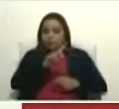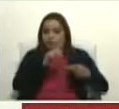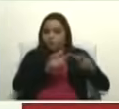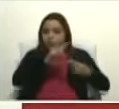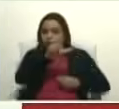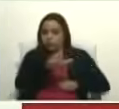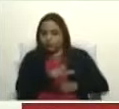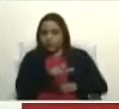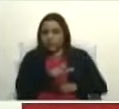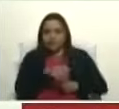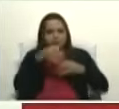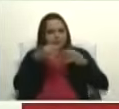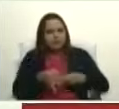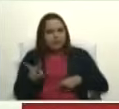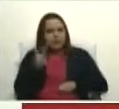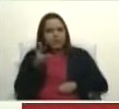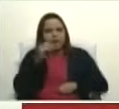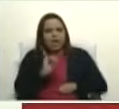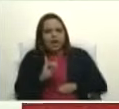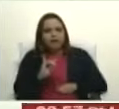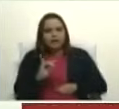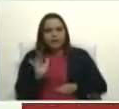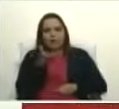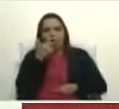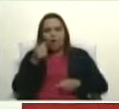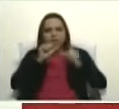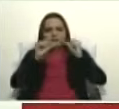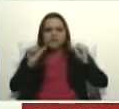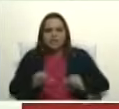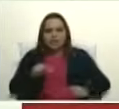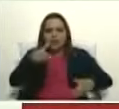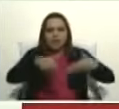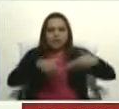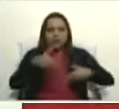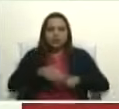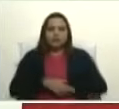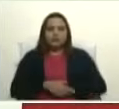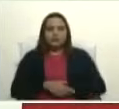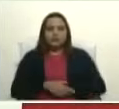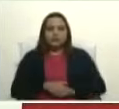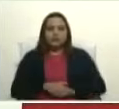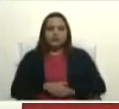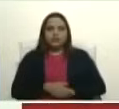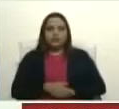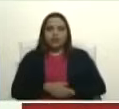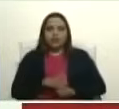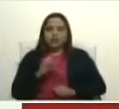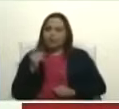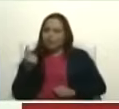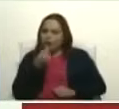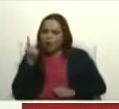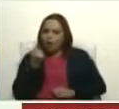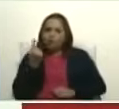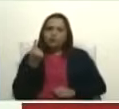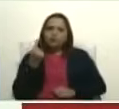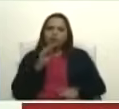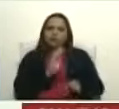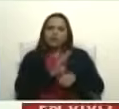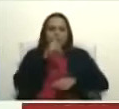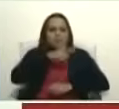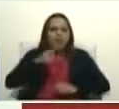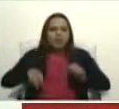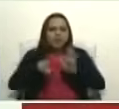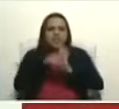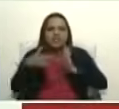que Venezuela cuenta con el mejor sistema electoral, que no solo garantiza a la población su